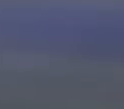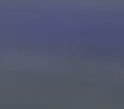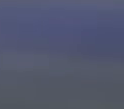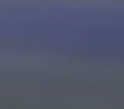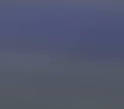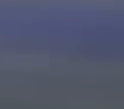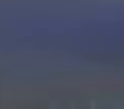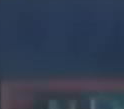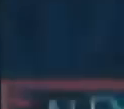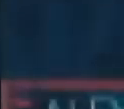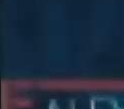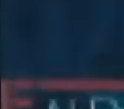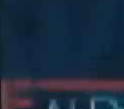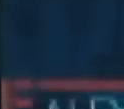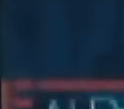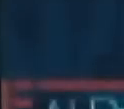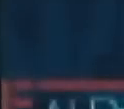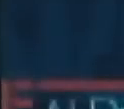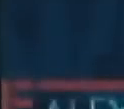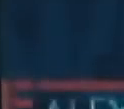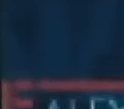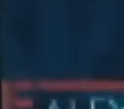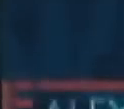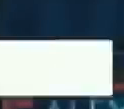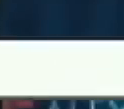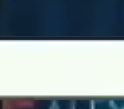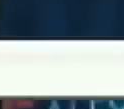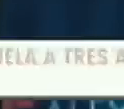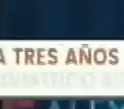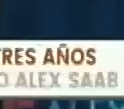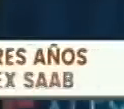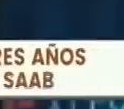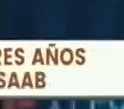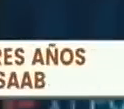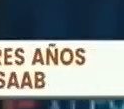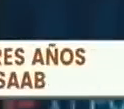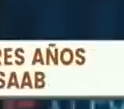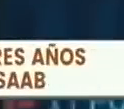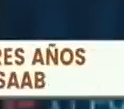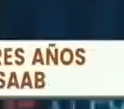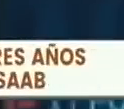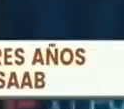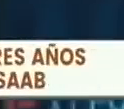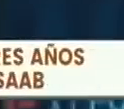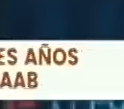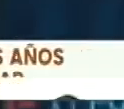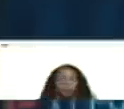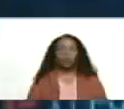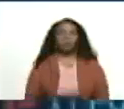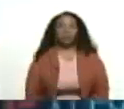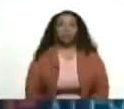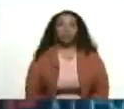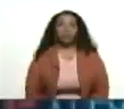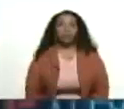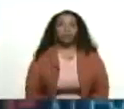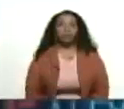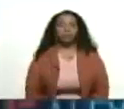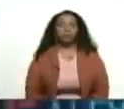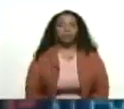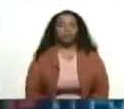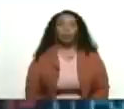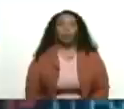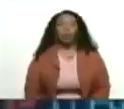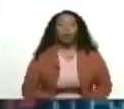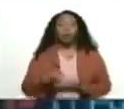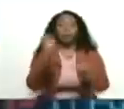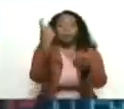erija en gendarme del mundo, se arrogue funciones que le son expresamente prohibidas por